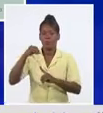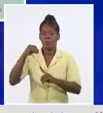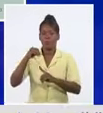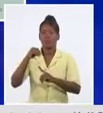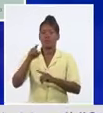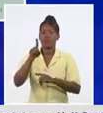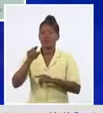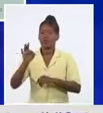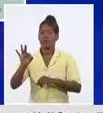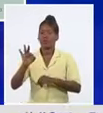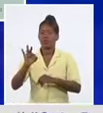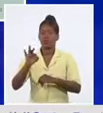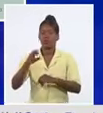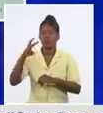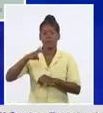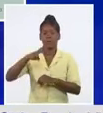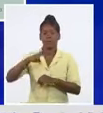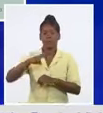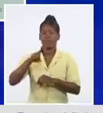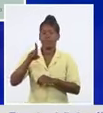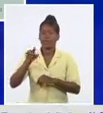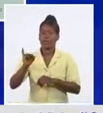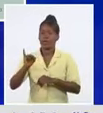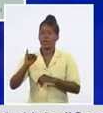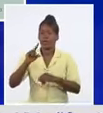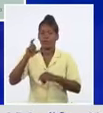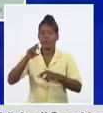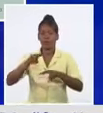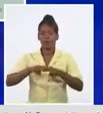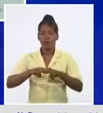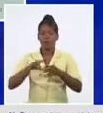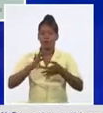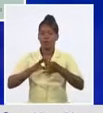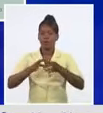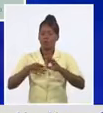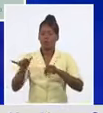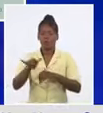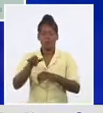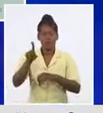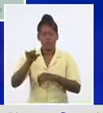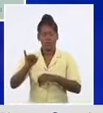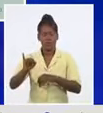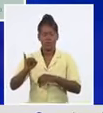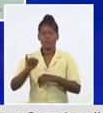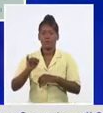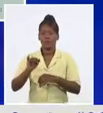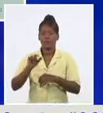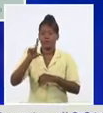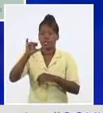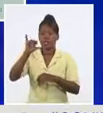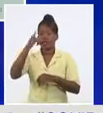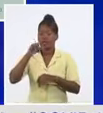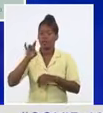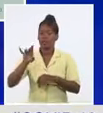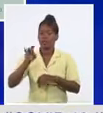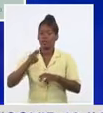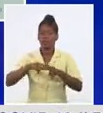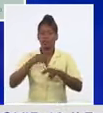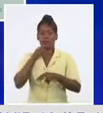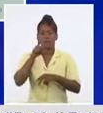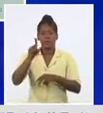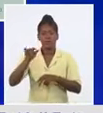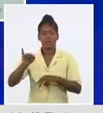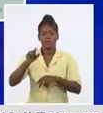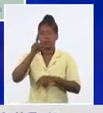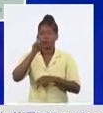18, Marianao 16, al igual que Centro Habana y Guanabacoa, La Lisa 15, Habana Vieja 16, Cotorro